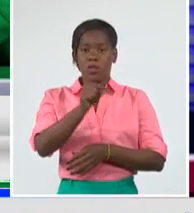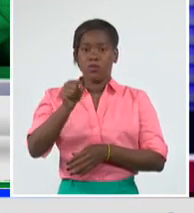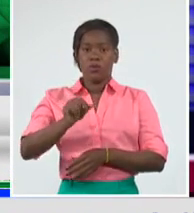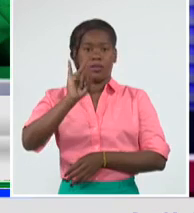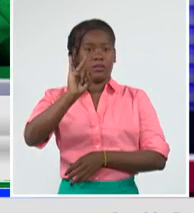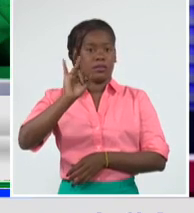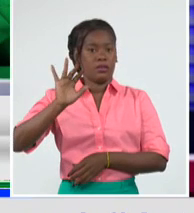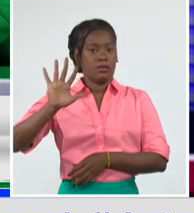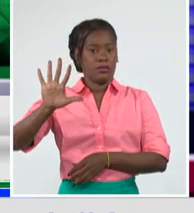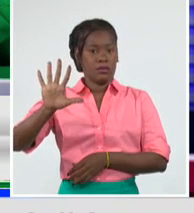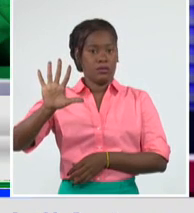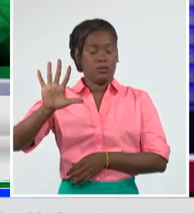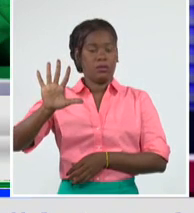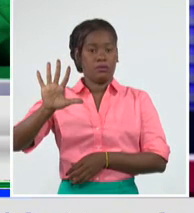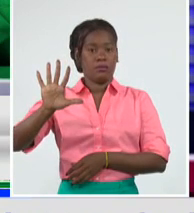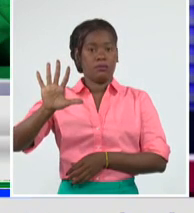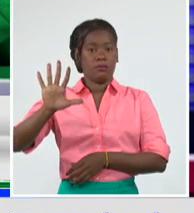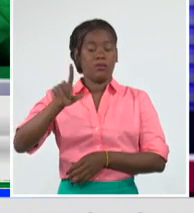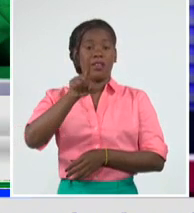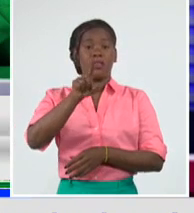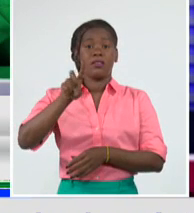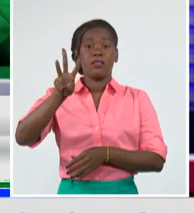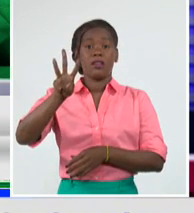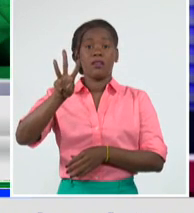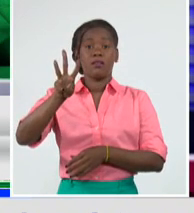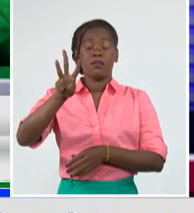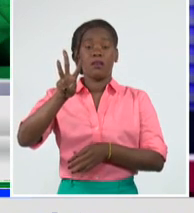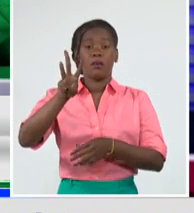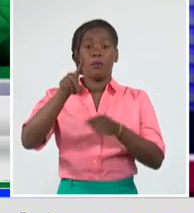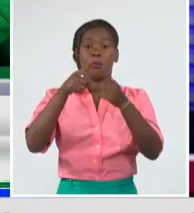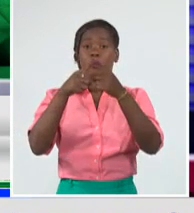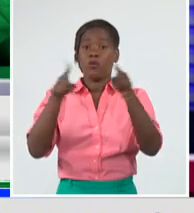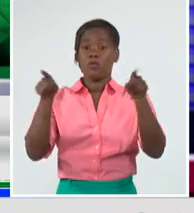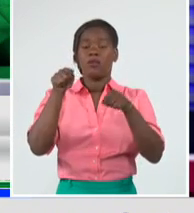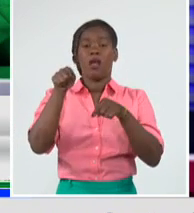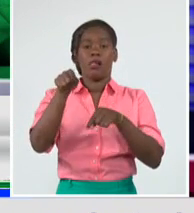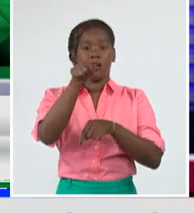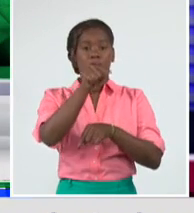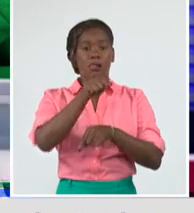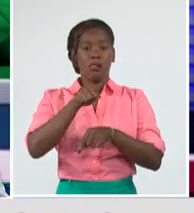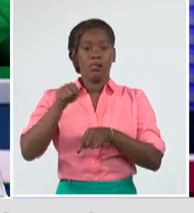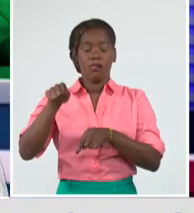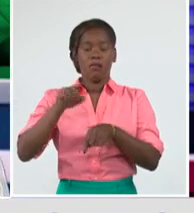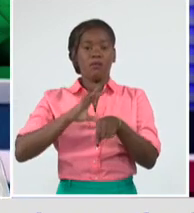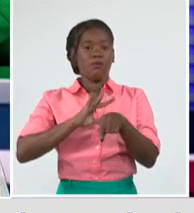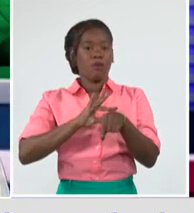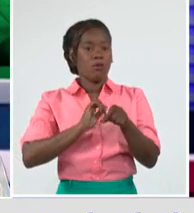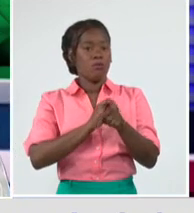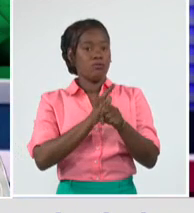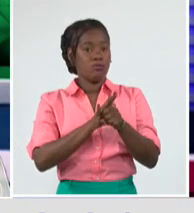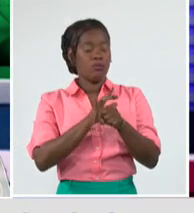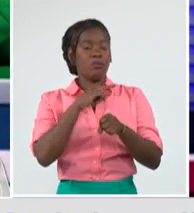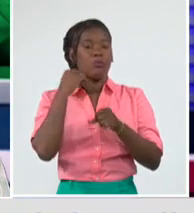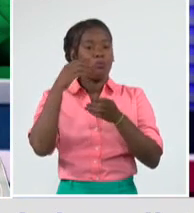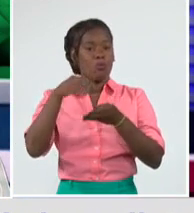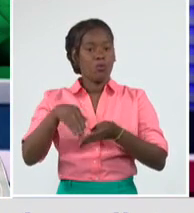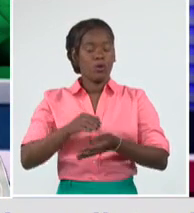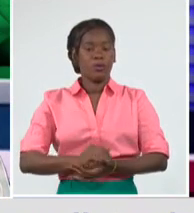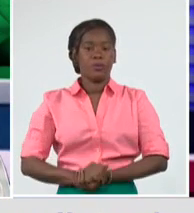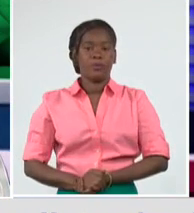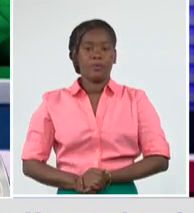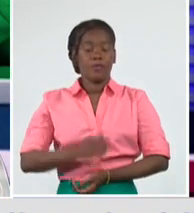de 13 provincias de nuestro país. Del municipio de la provincia de Ciego de Ávila, 10